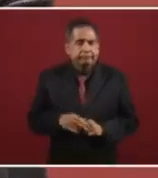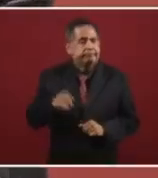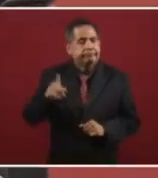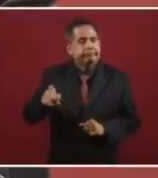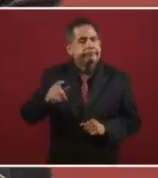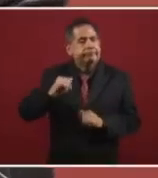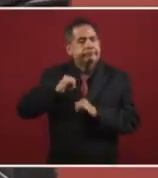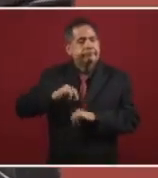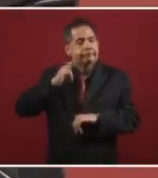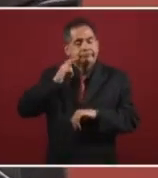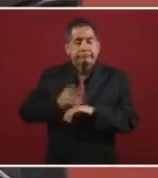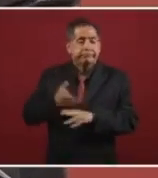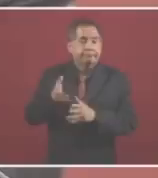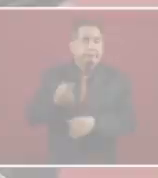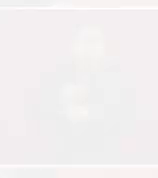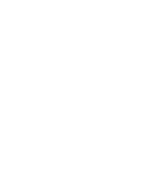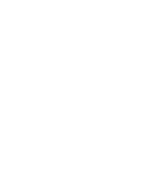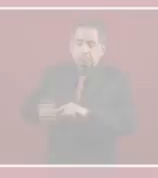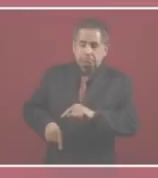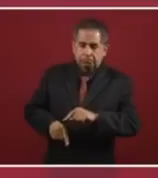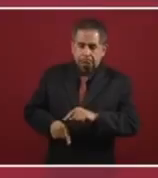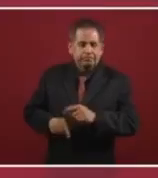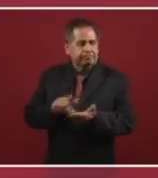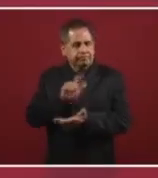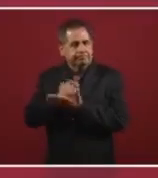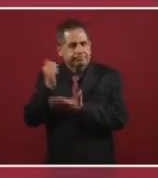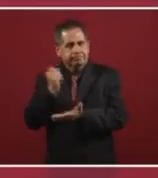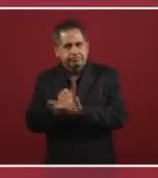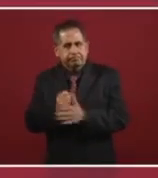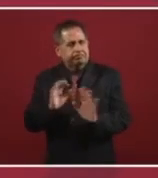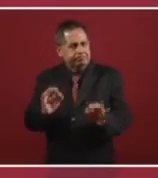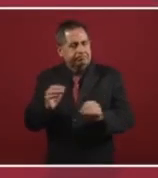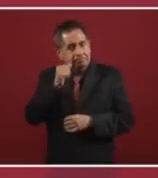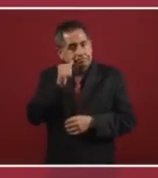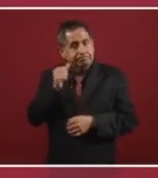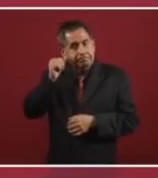una consulta para la revocación del mandato. En el terreno de